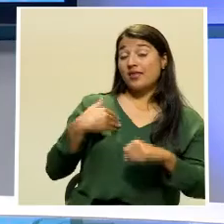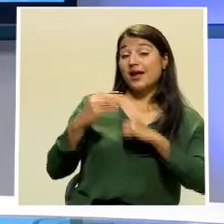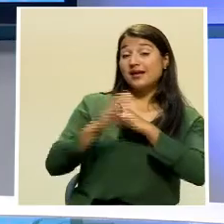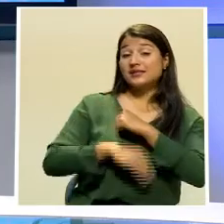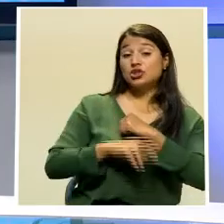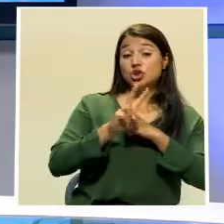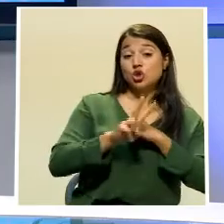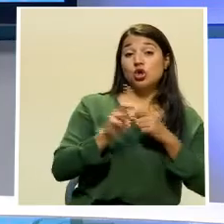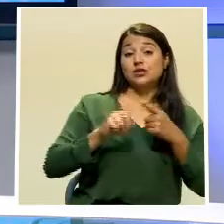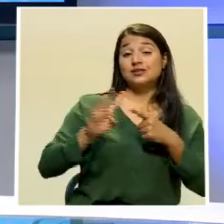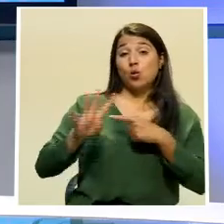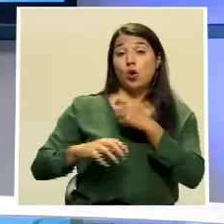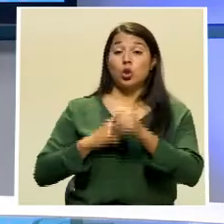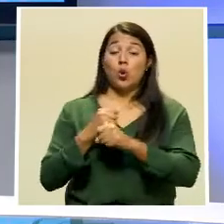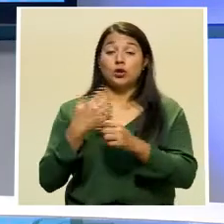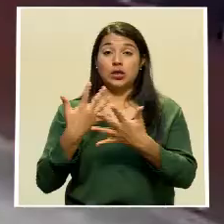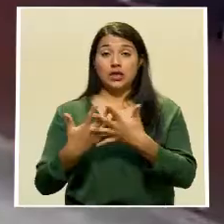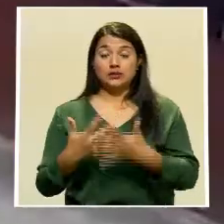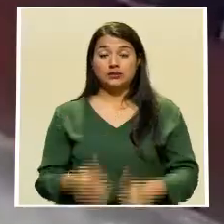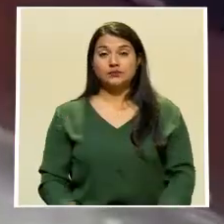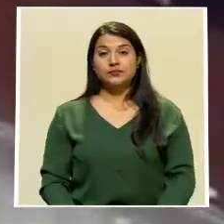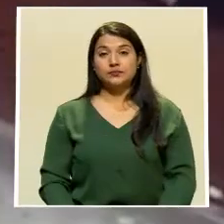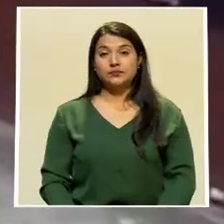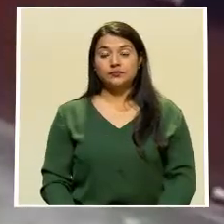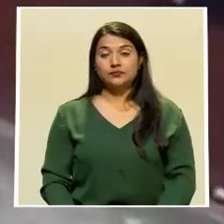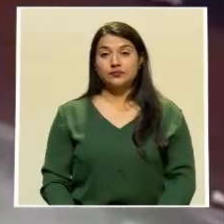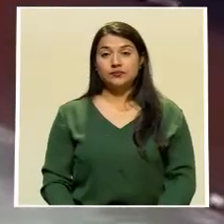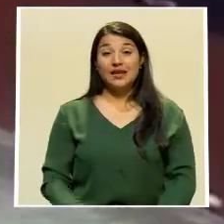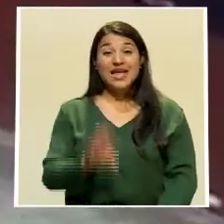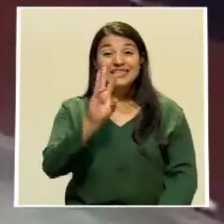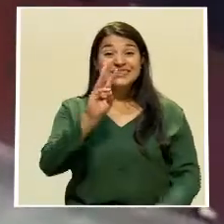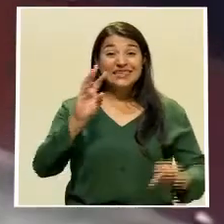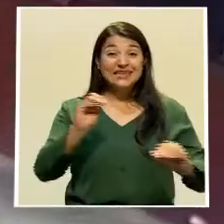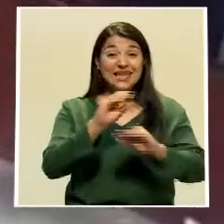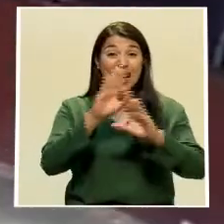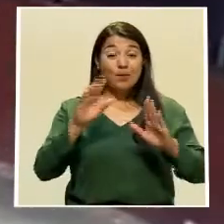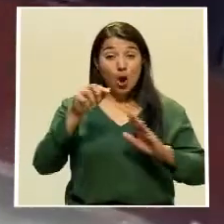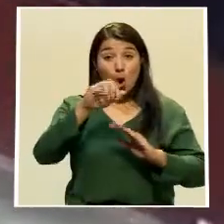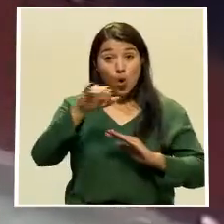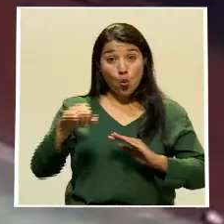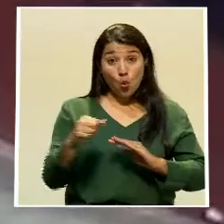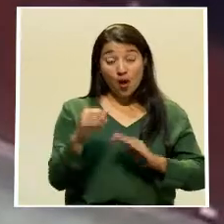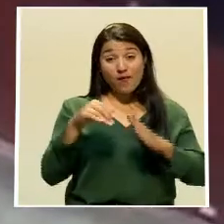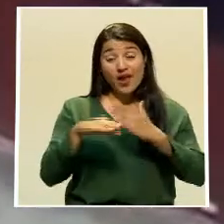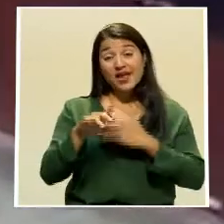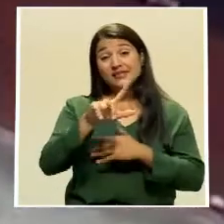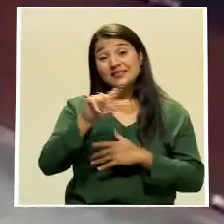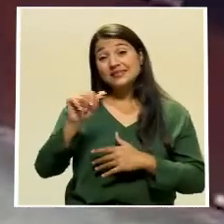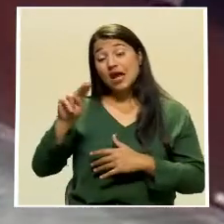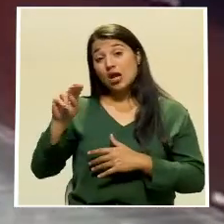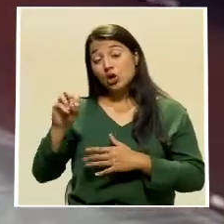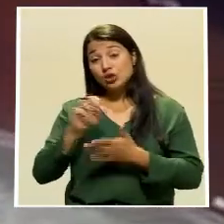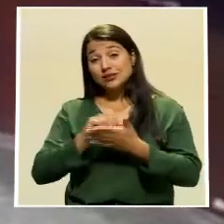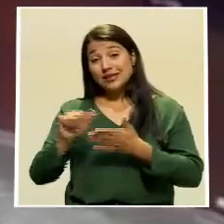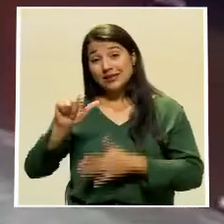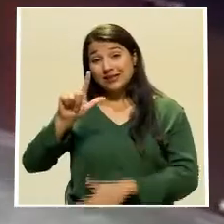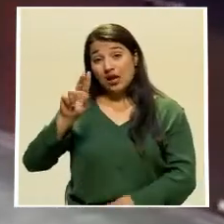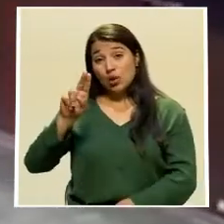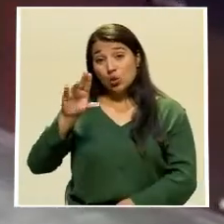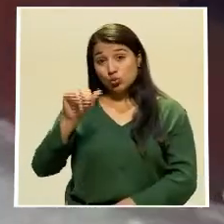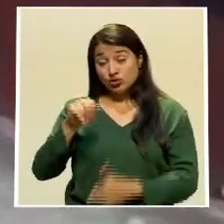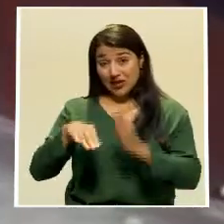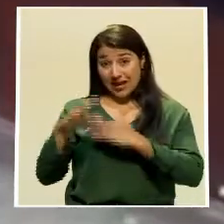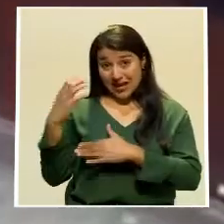4 años de cárcel. A las 6 de la mañana de este jueves en Llanos de Santa Lucía, en Cartago, el organismo